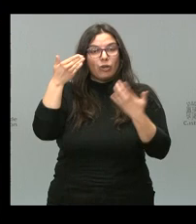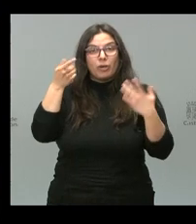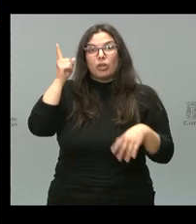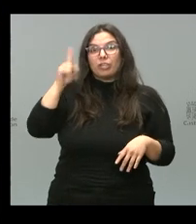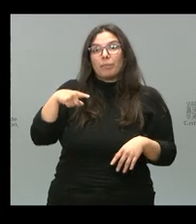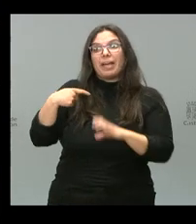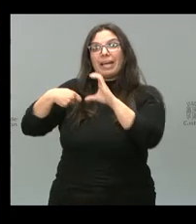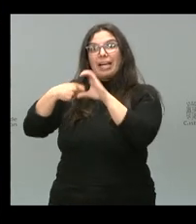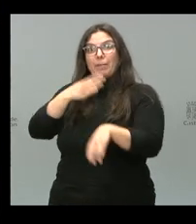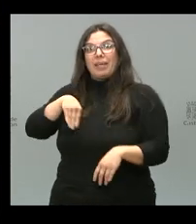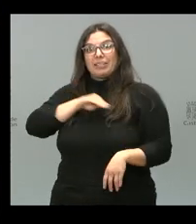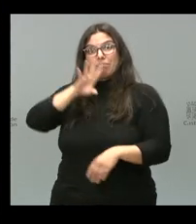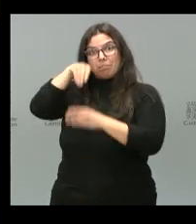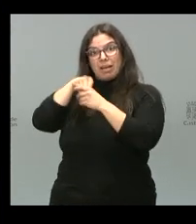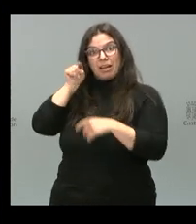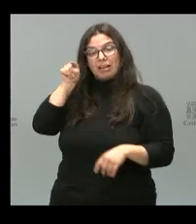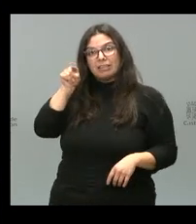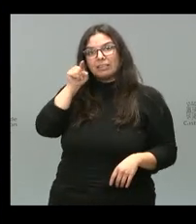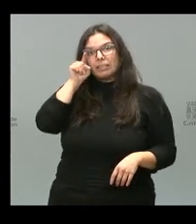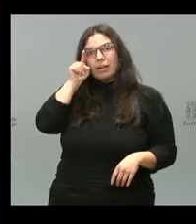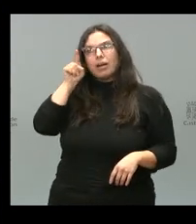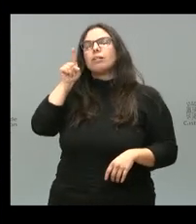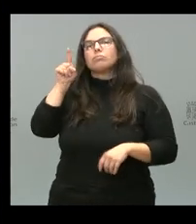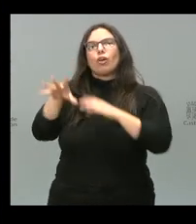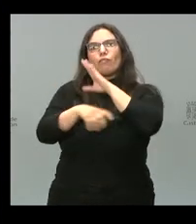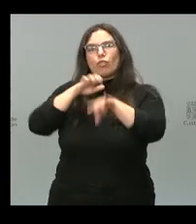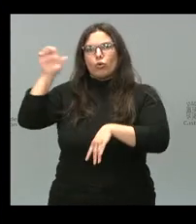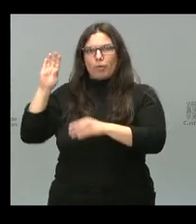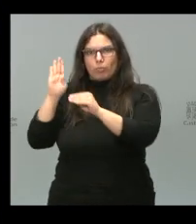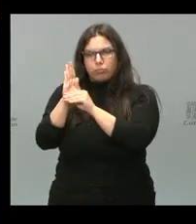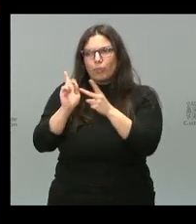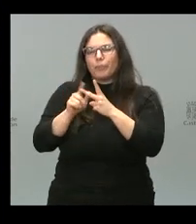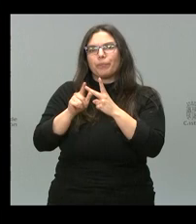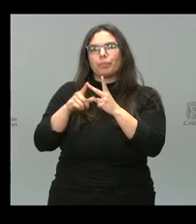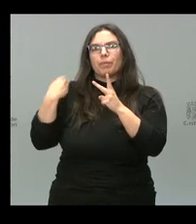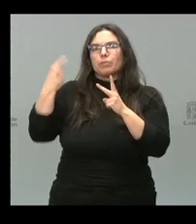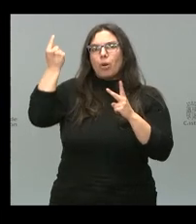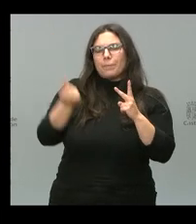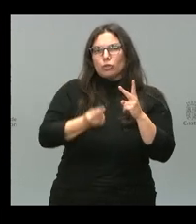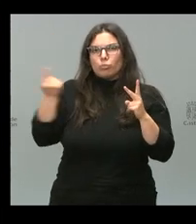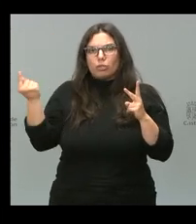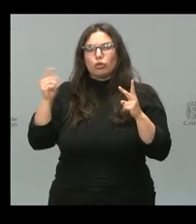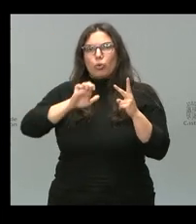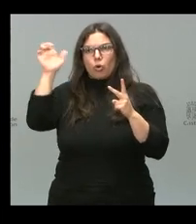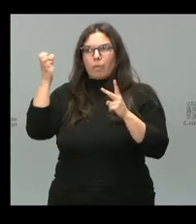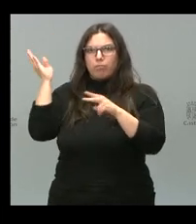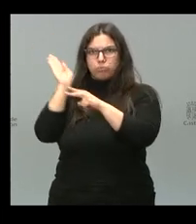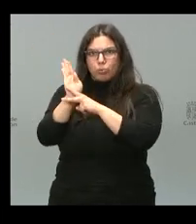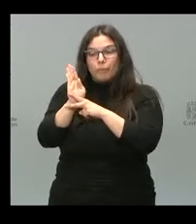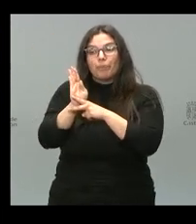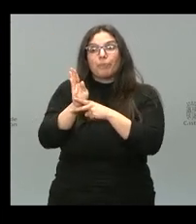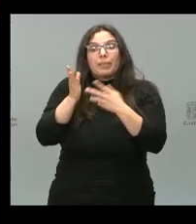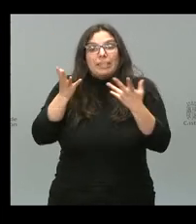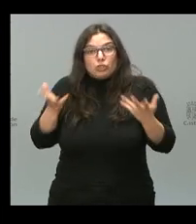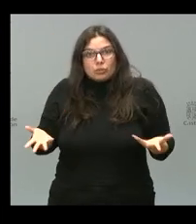la cámara española trae mucha inversión en los fondos europeos del propio presupuesto de europeos y por lo tanto